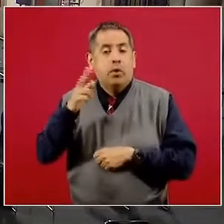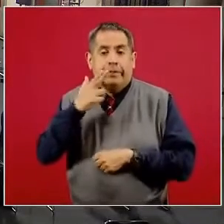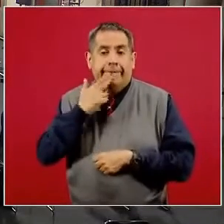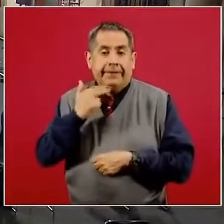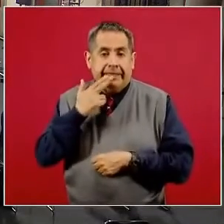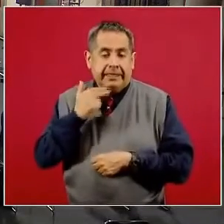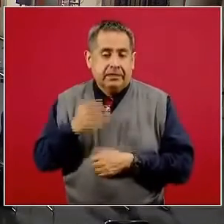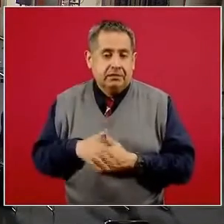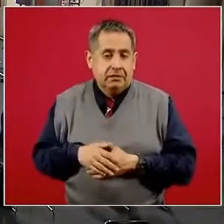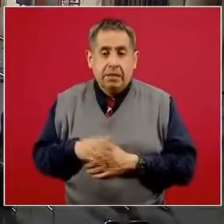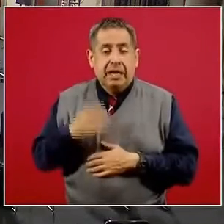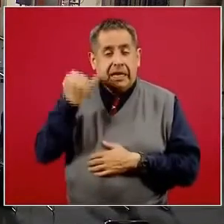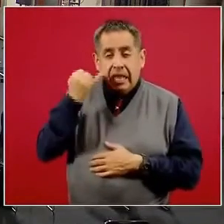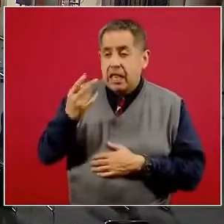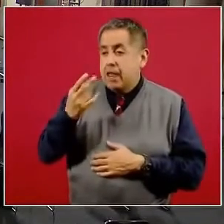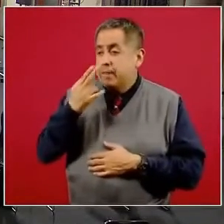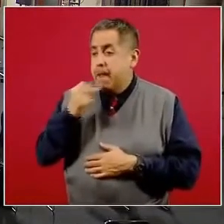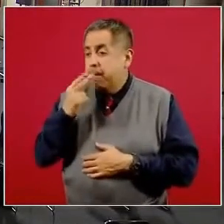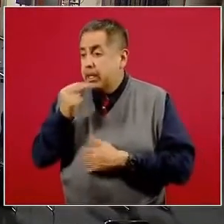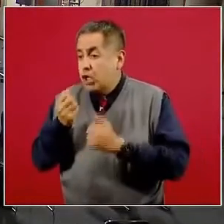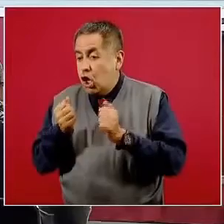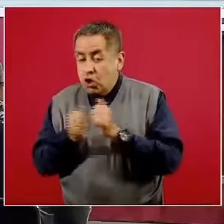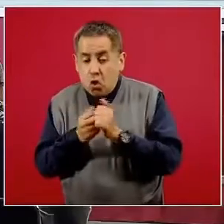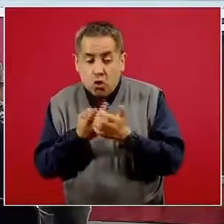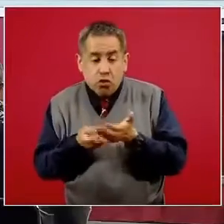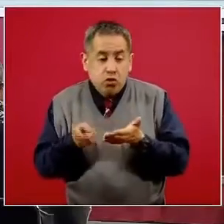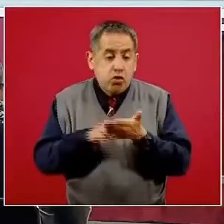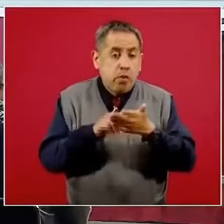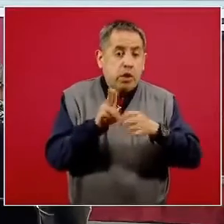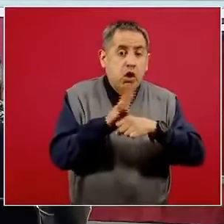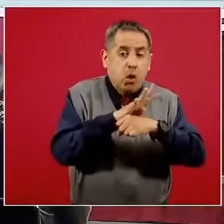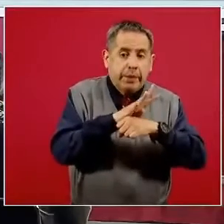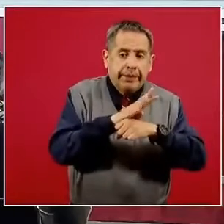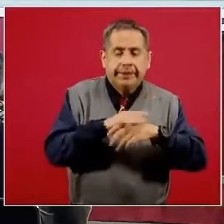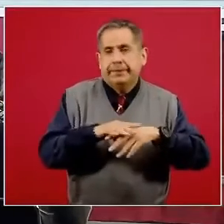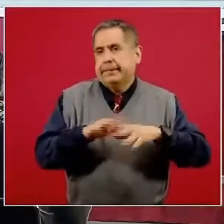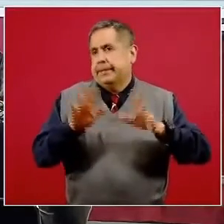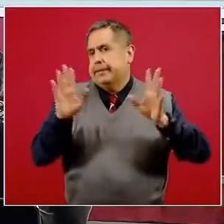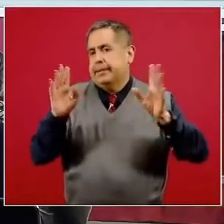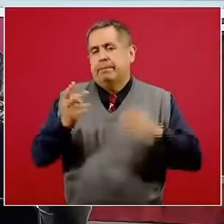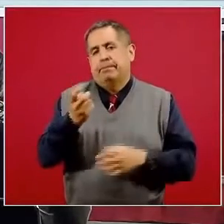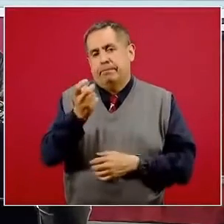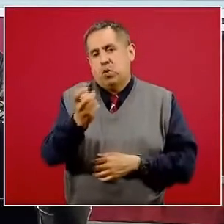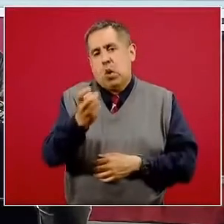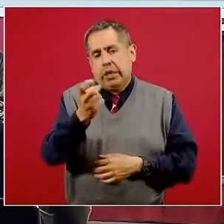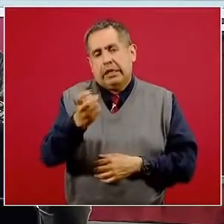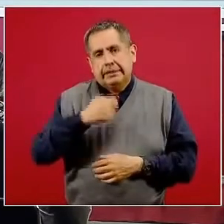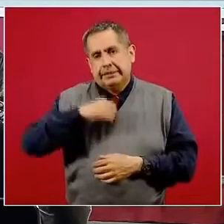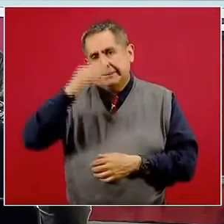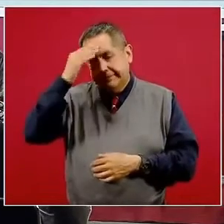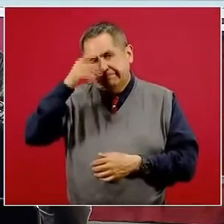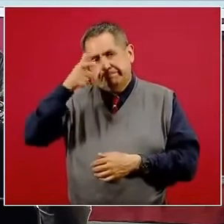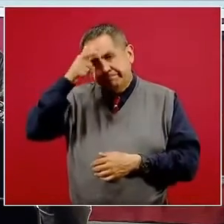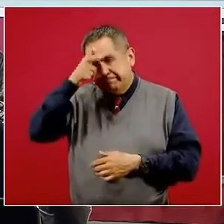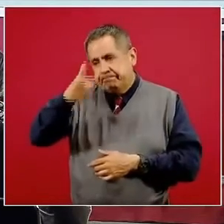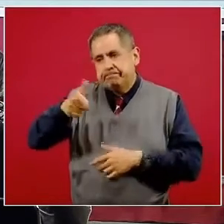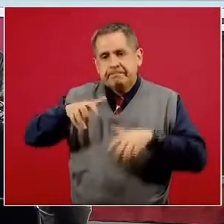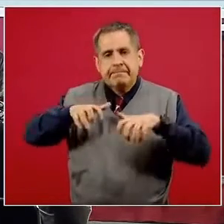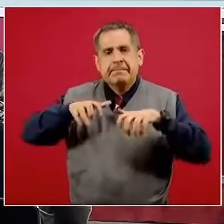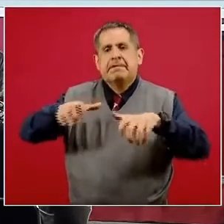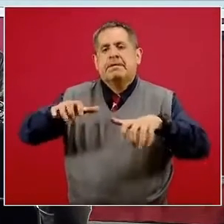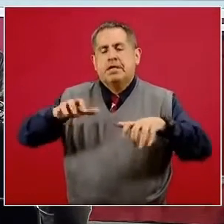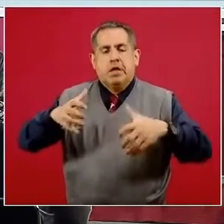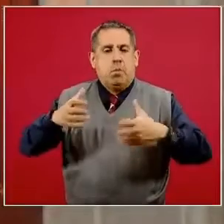es una comorbilidad de la COVID-19, bueno, pues esto nos está explicando en gran medida por